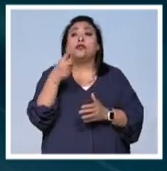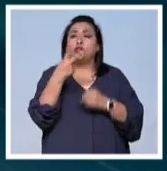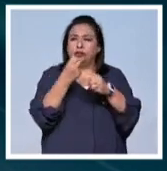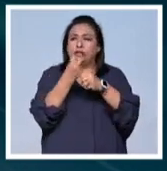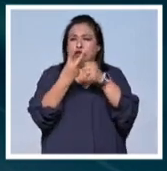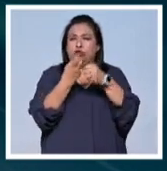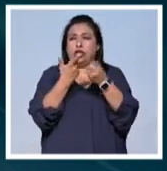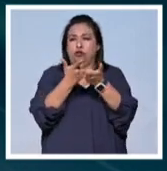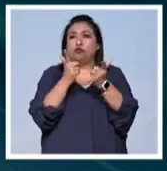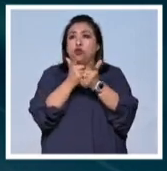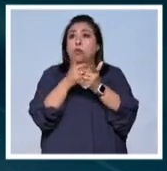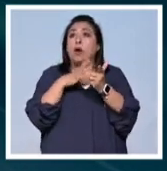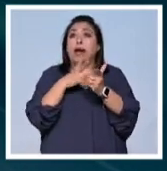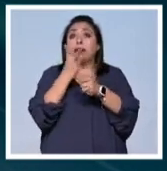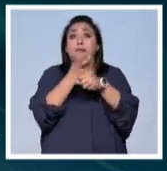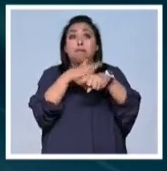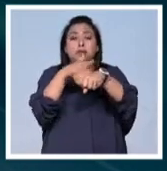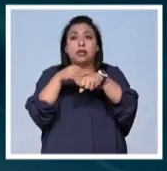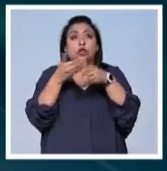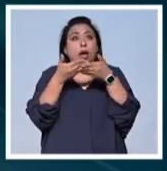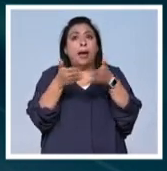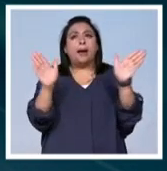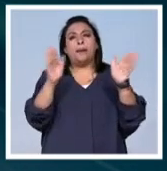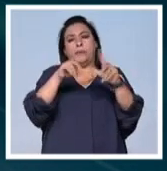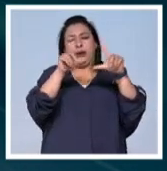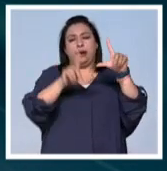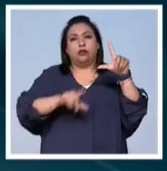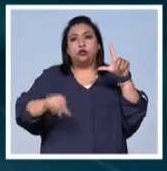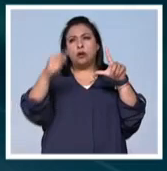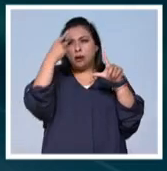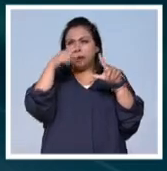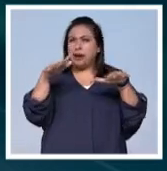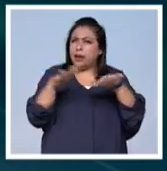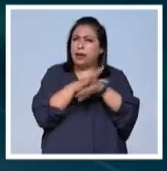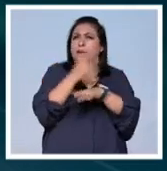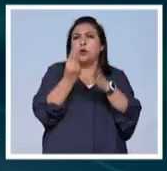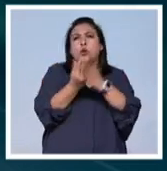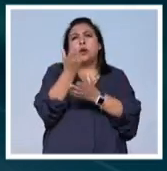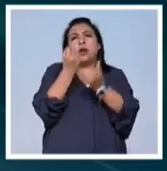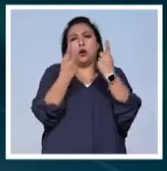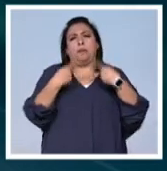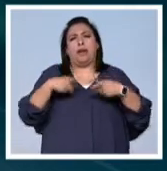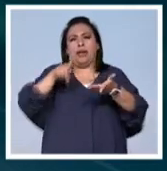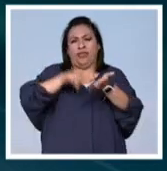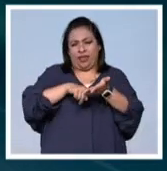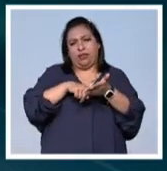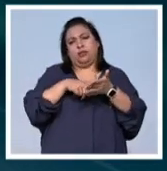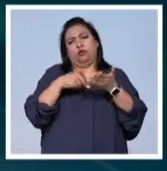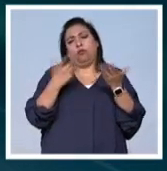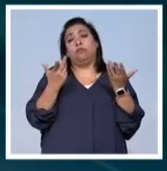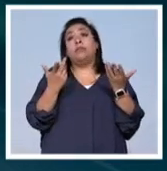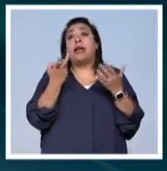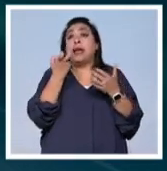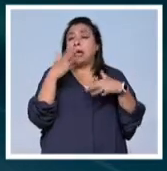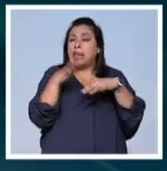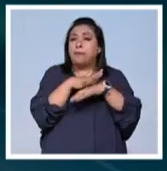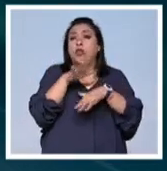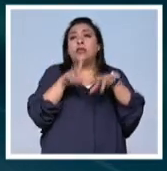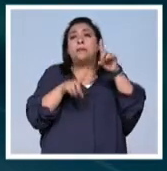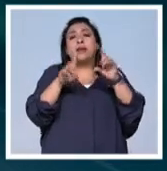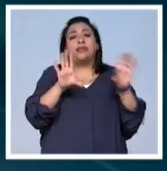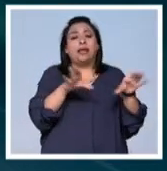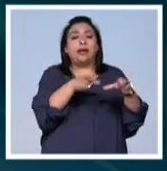dos años la compañía lanza una convocatoria pública a nivel nacional para renovar algunos de sus integrantes esta modificación se da de acuerdo con